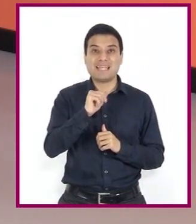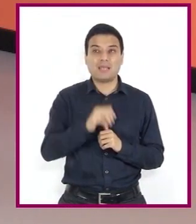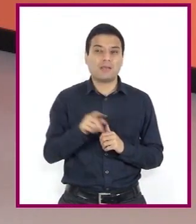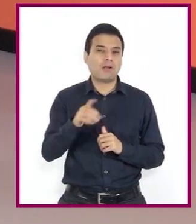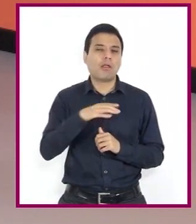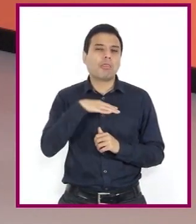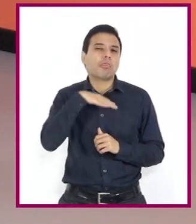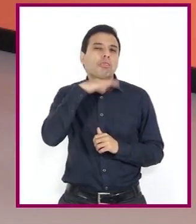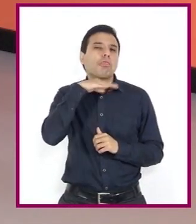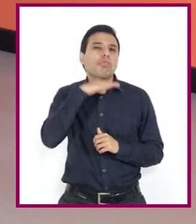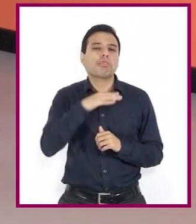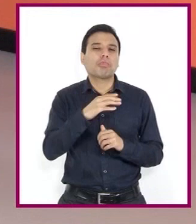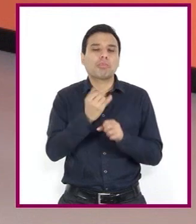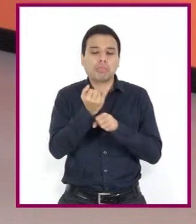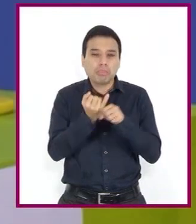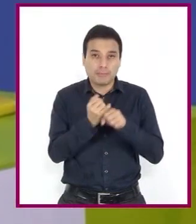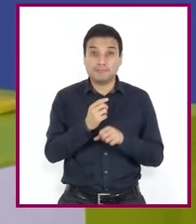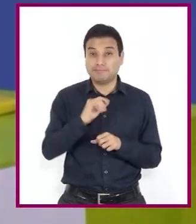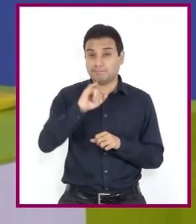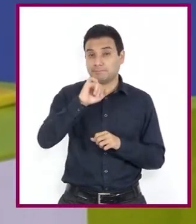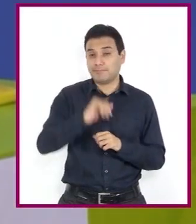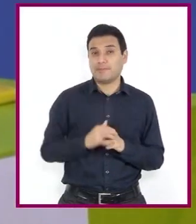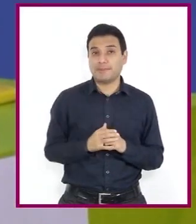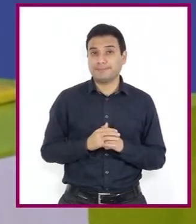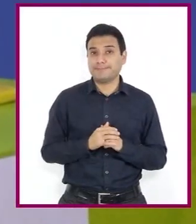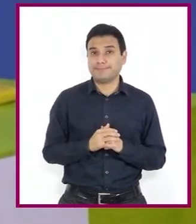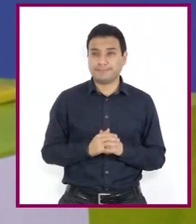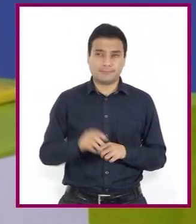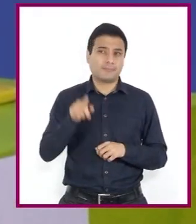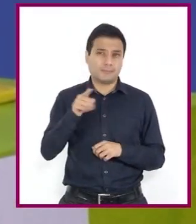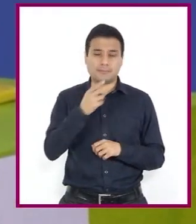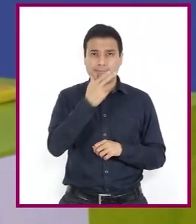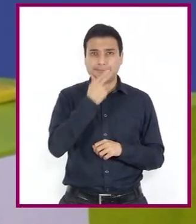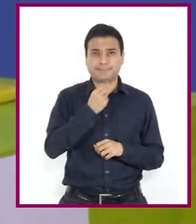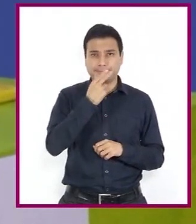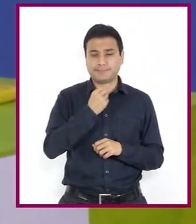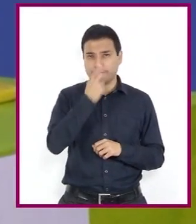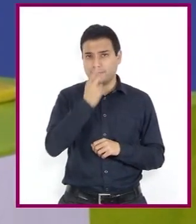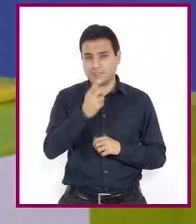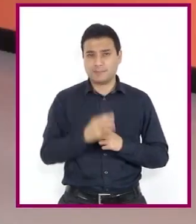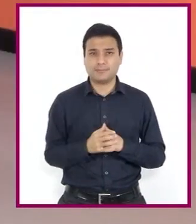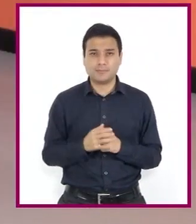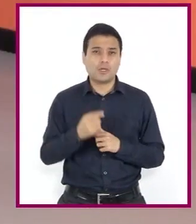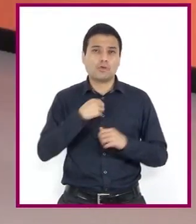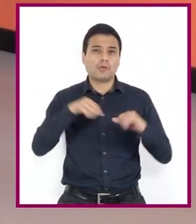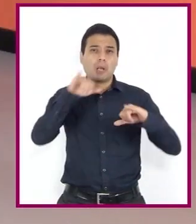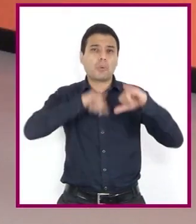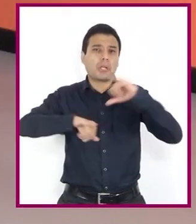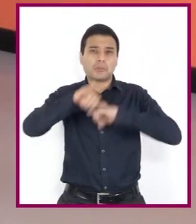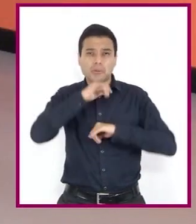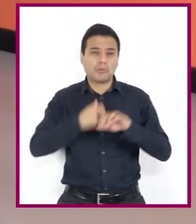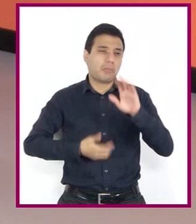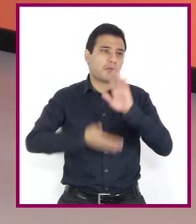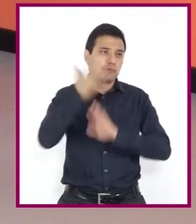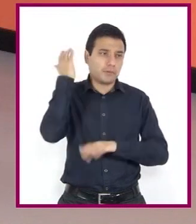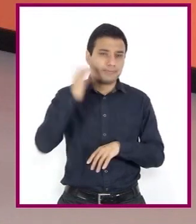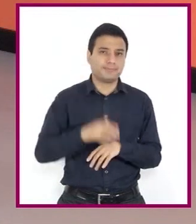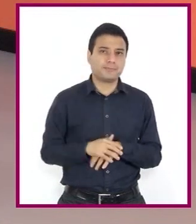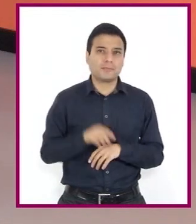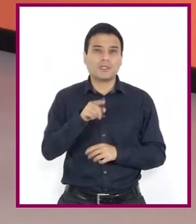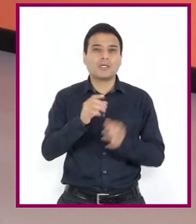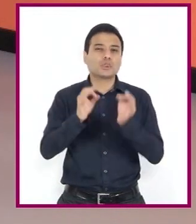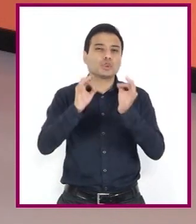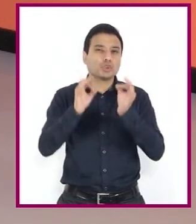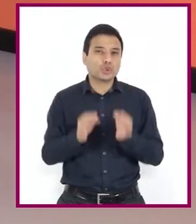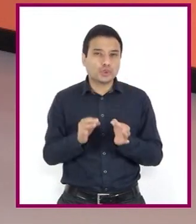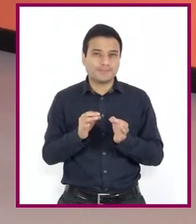es. Narrada la historia del descubrimiento por el mismo Fleming, comenta que se ausentó de su laboratorio, que estaba ubicado en el